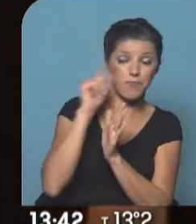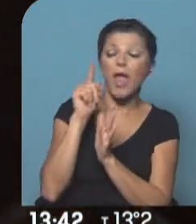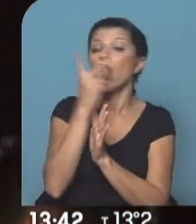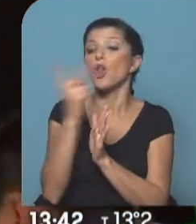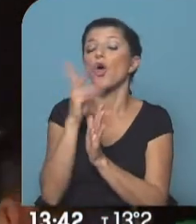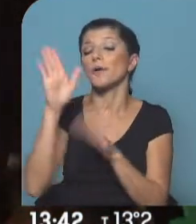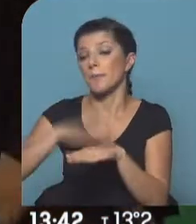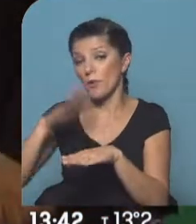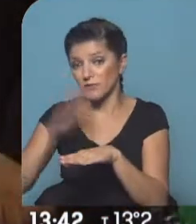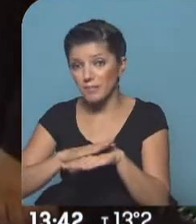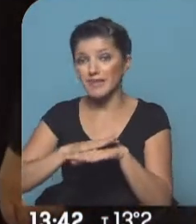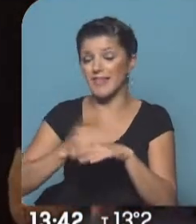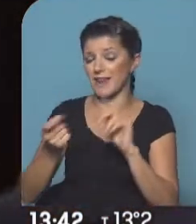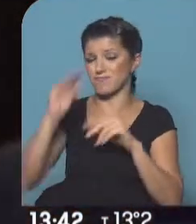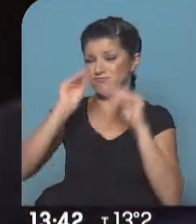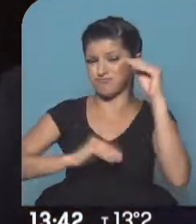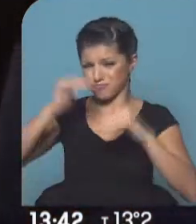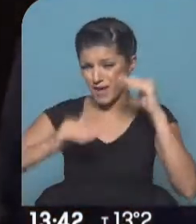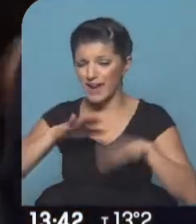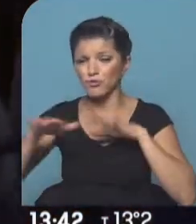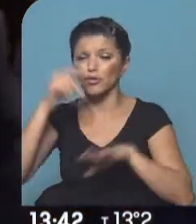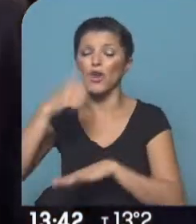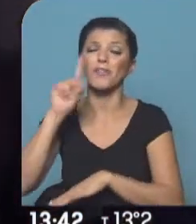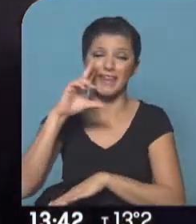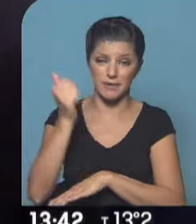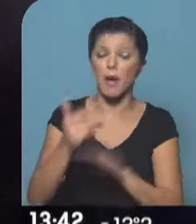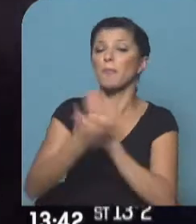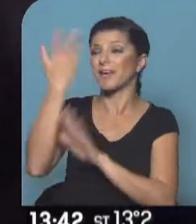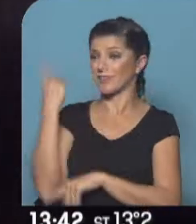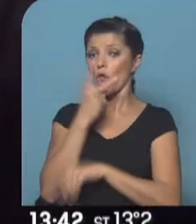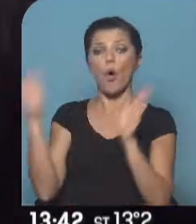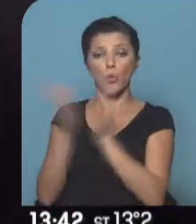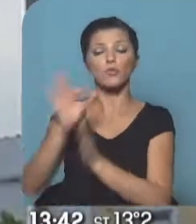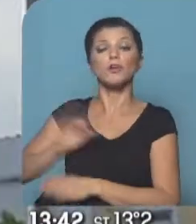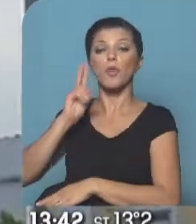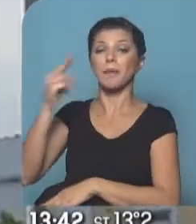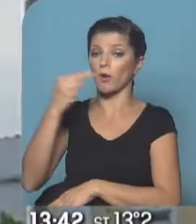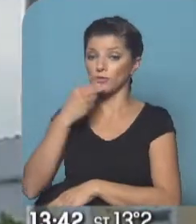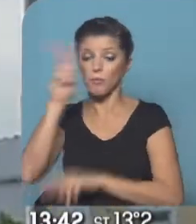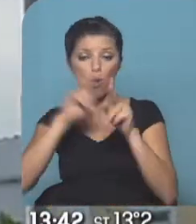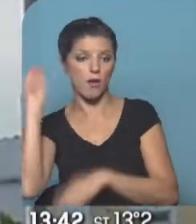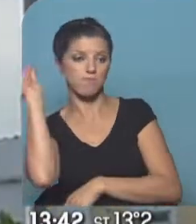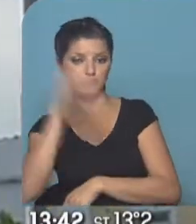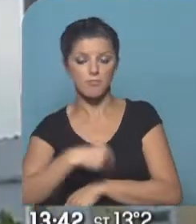por haber conducido en 2011 la campaña contra Gaddafi que produjo el actual vacío de poder.